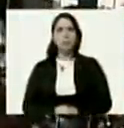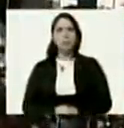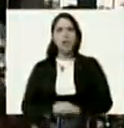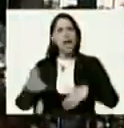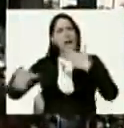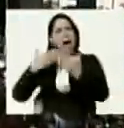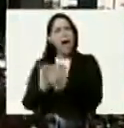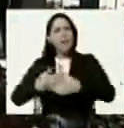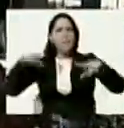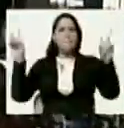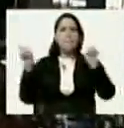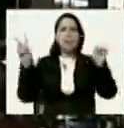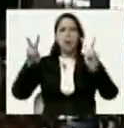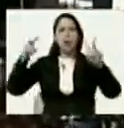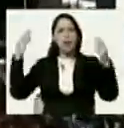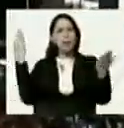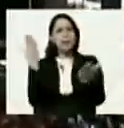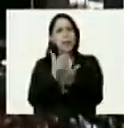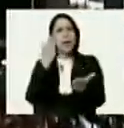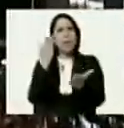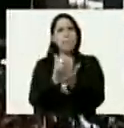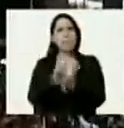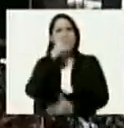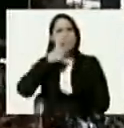¡Hasta la victoria siempre, pueblo amado!